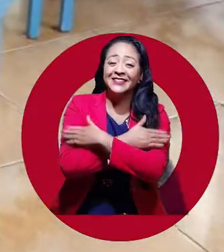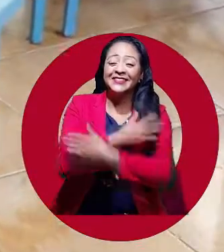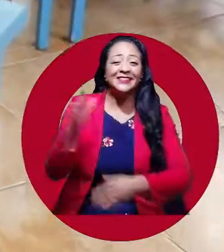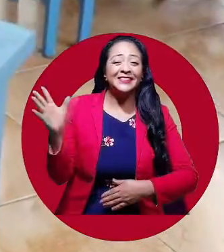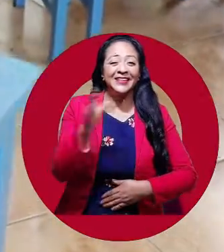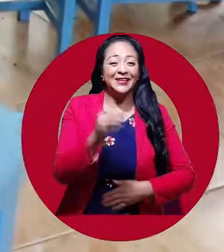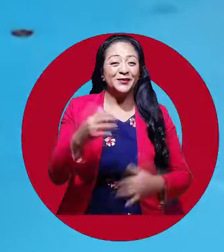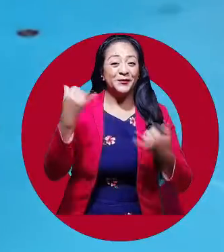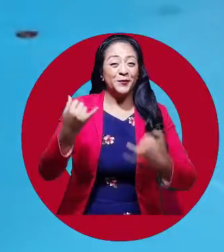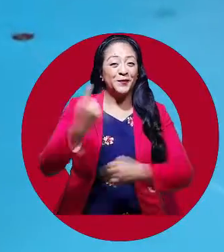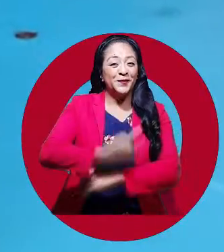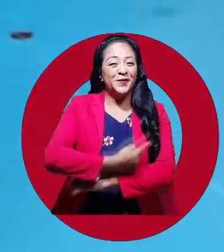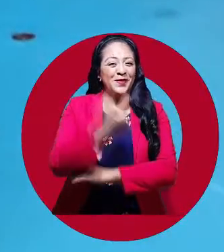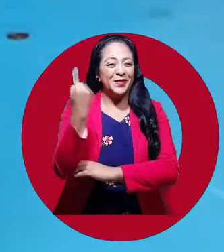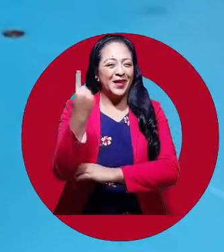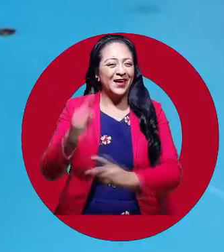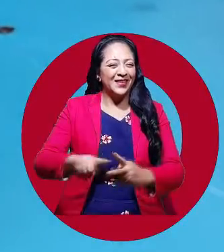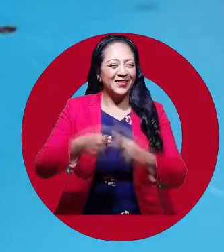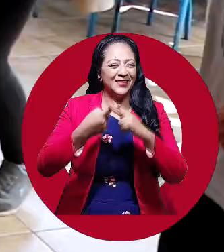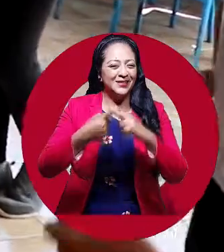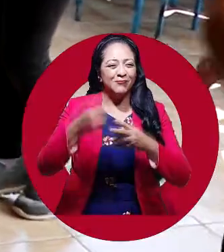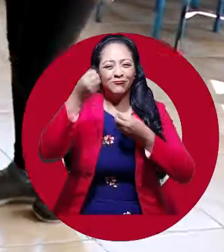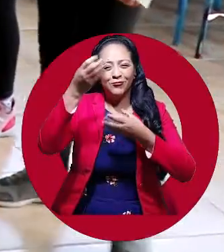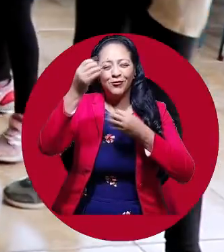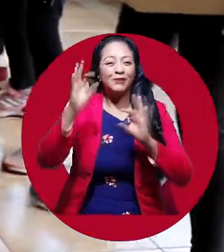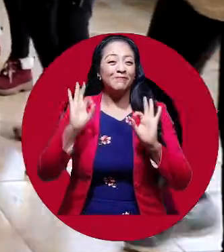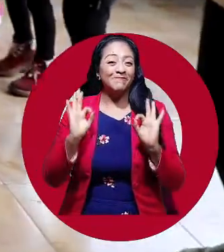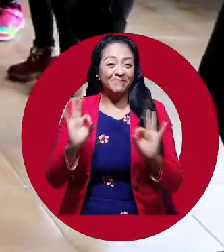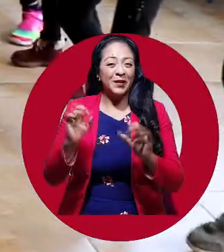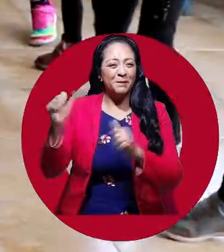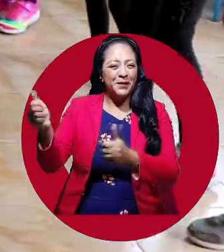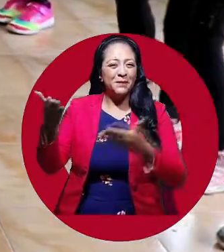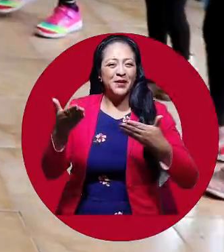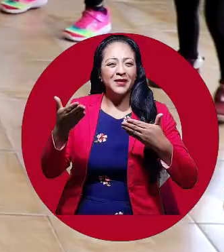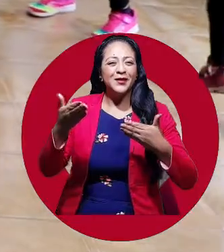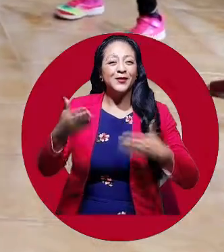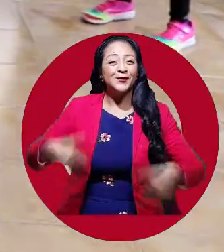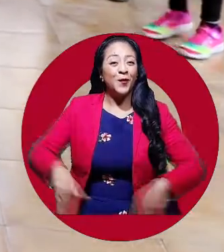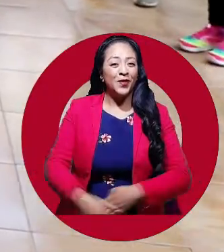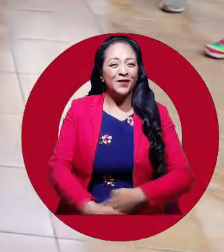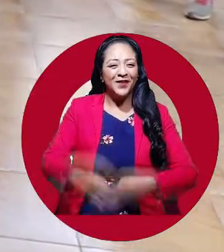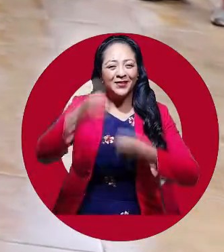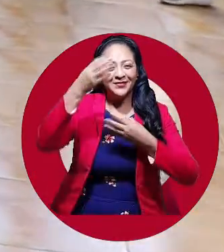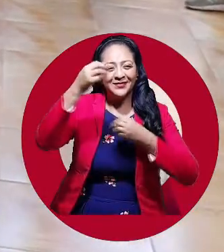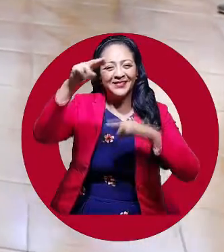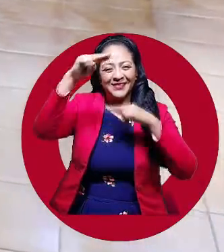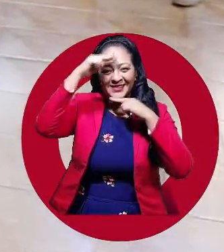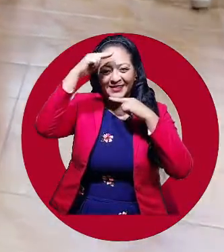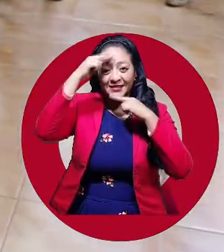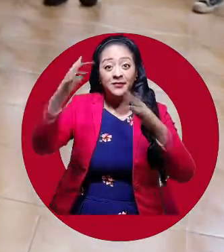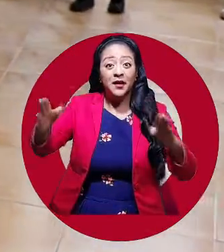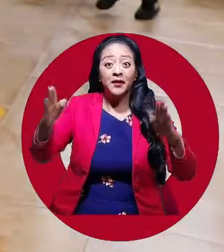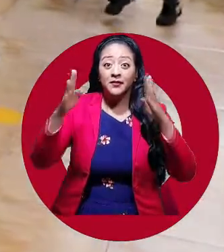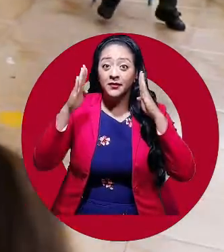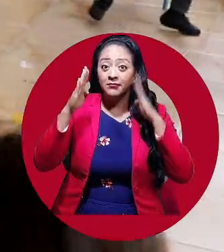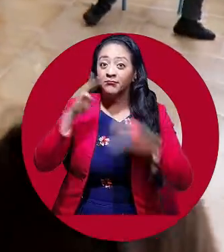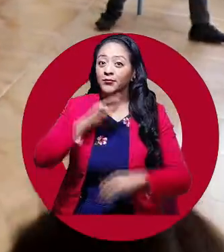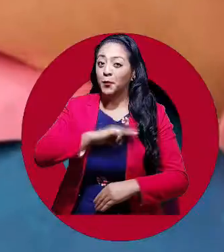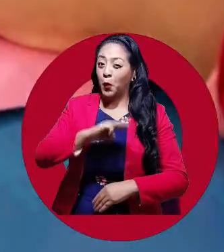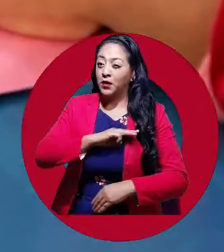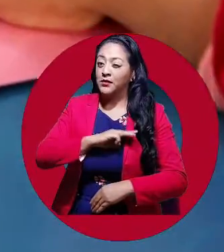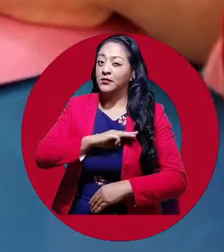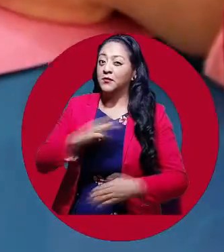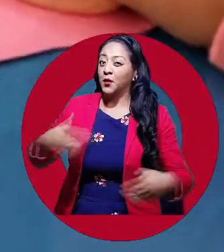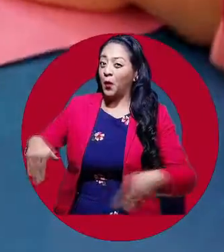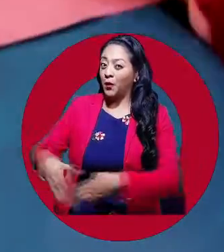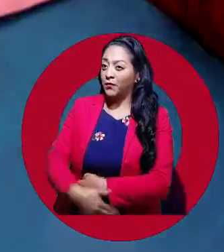Saludos cordiales, estamos listos para iniciar este día bien informados. Bienvenidos a Otavalo Informa. Atención, el municipio